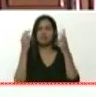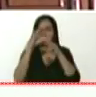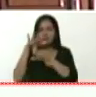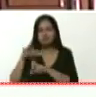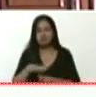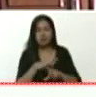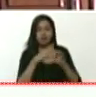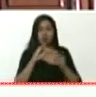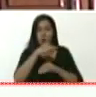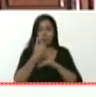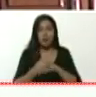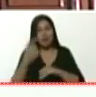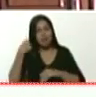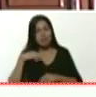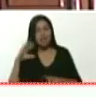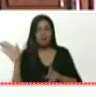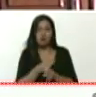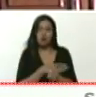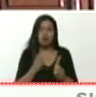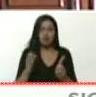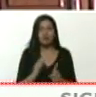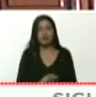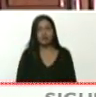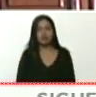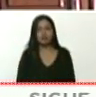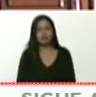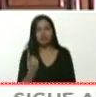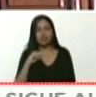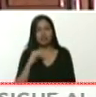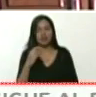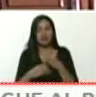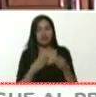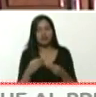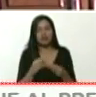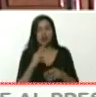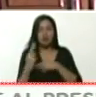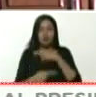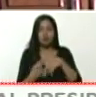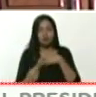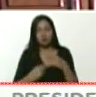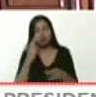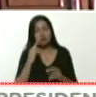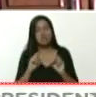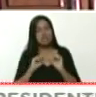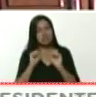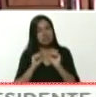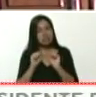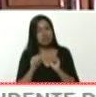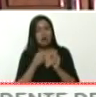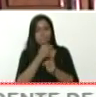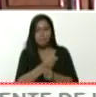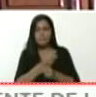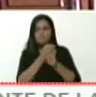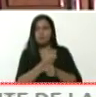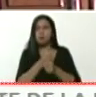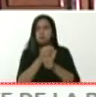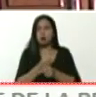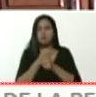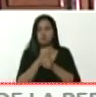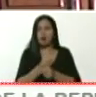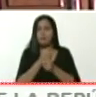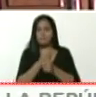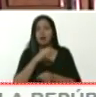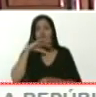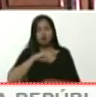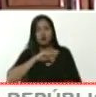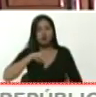planes violentos, todos los planes de mercenarios, y que la revolución bolivariana siga cabalgando estos tiempos de